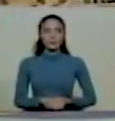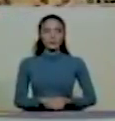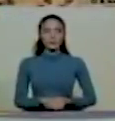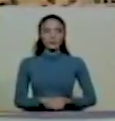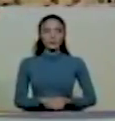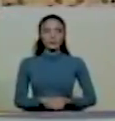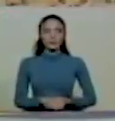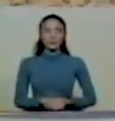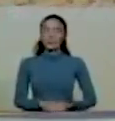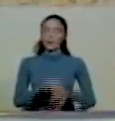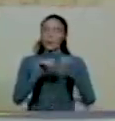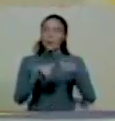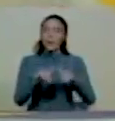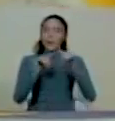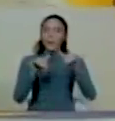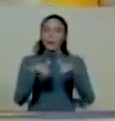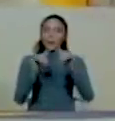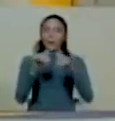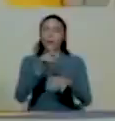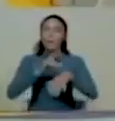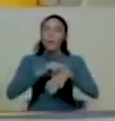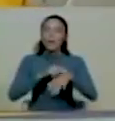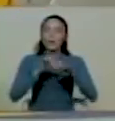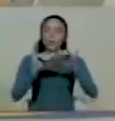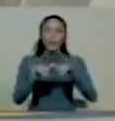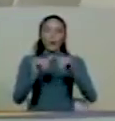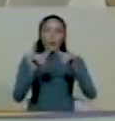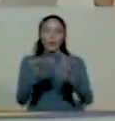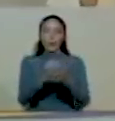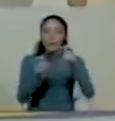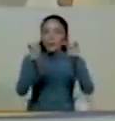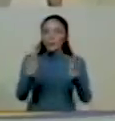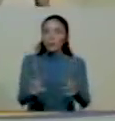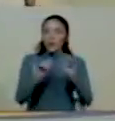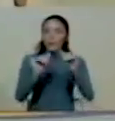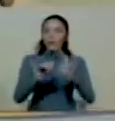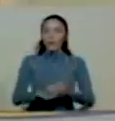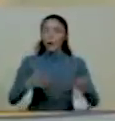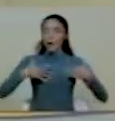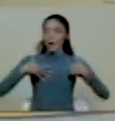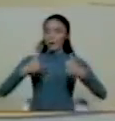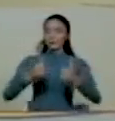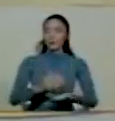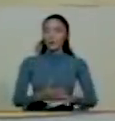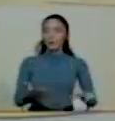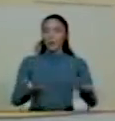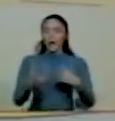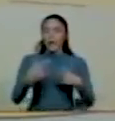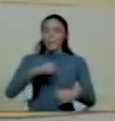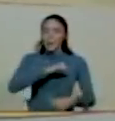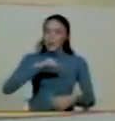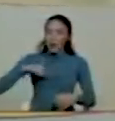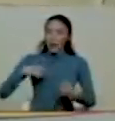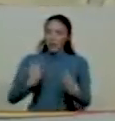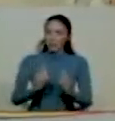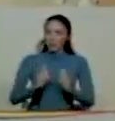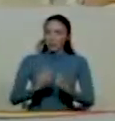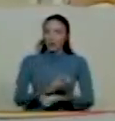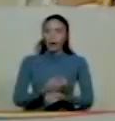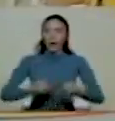Terminan siendo los mismos apellidos de siempre. Una salud convertida en mercancía.